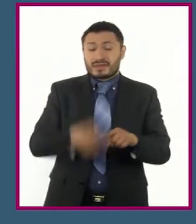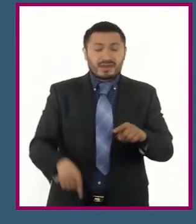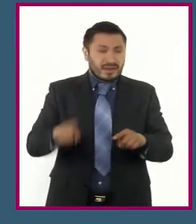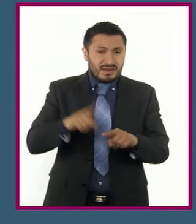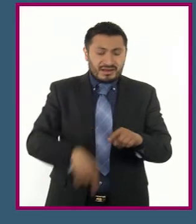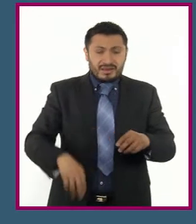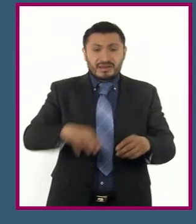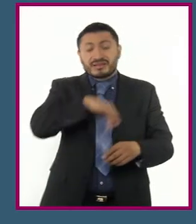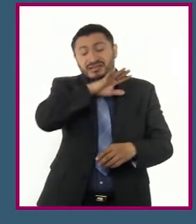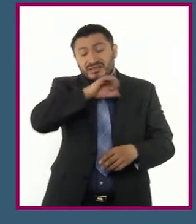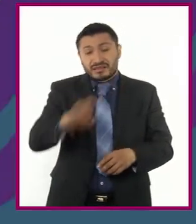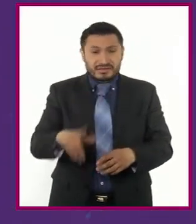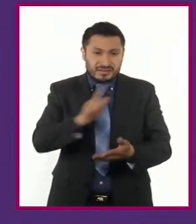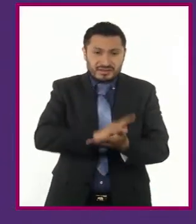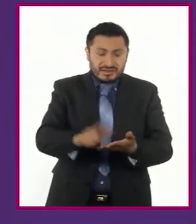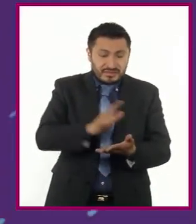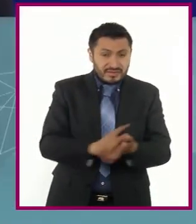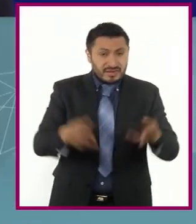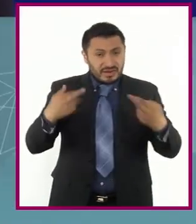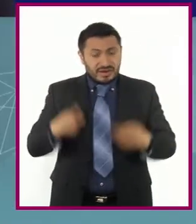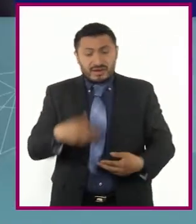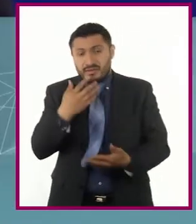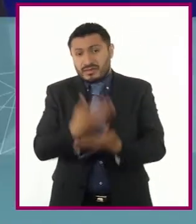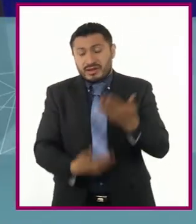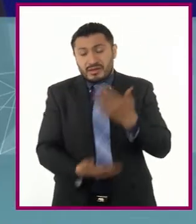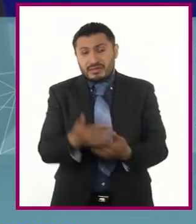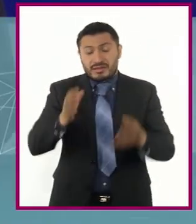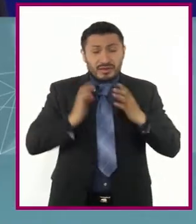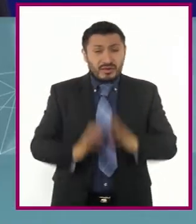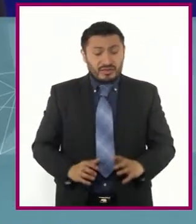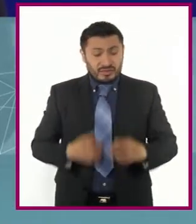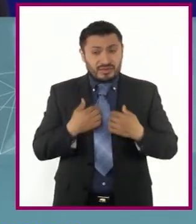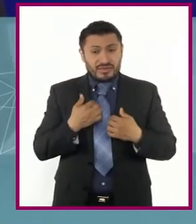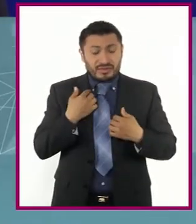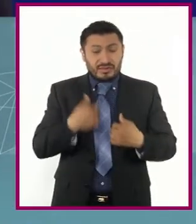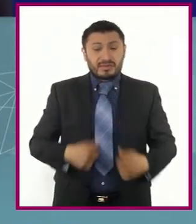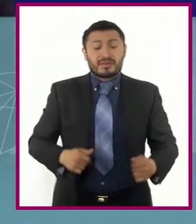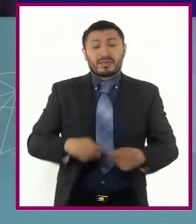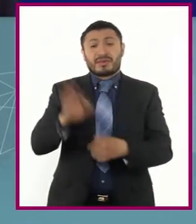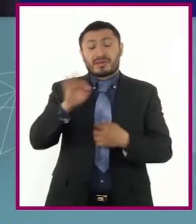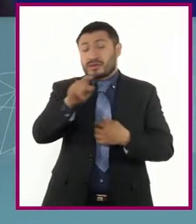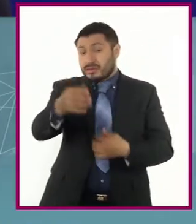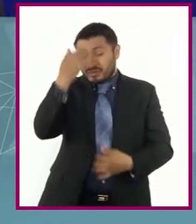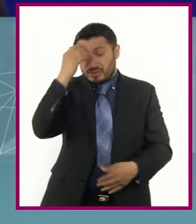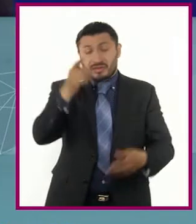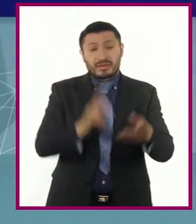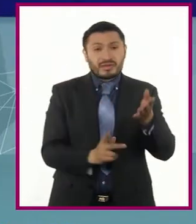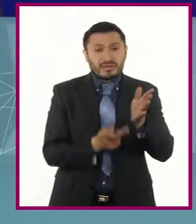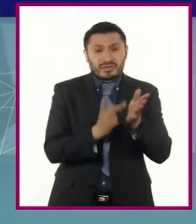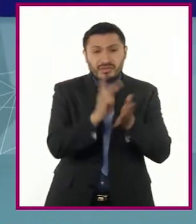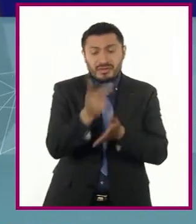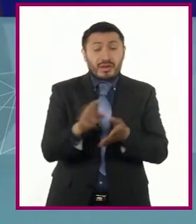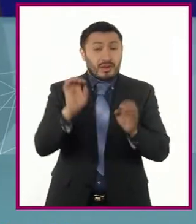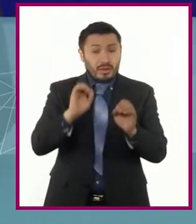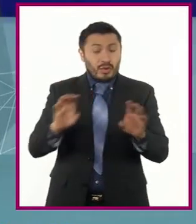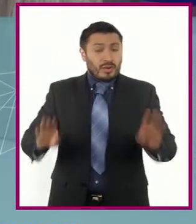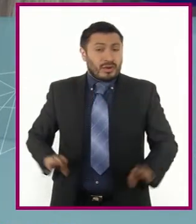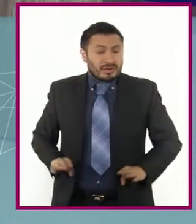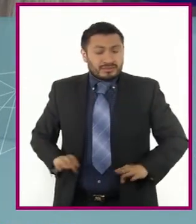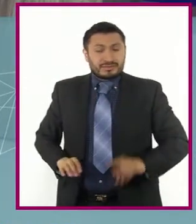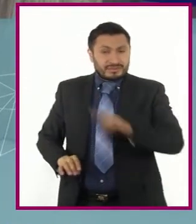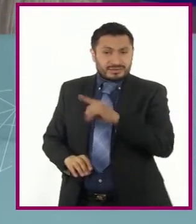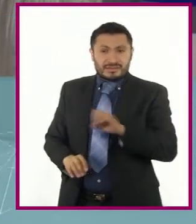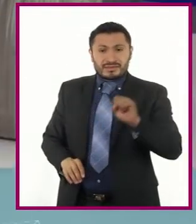ropa, manos o cuerpo. ¿Alguna vez escucharon hablar de estas plantas o mejor aún, de estas sustancias?